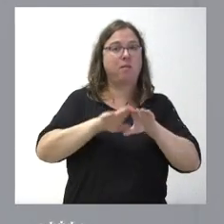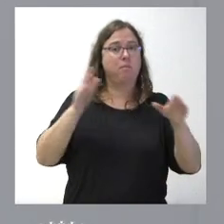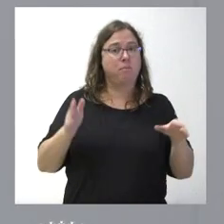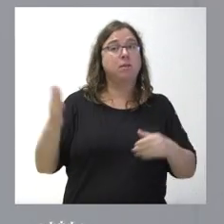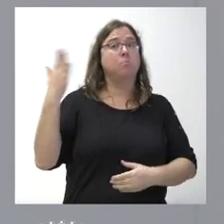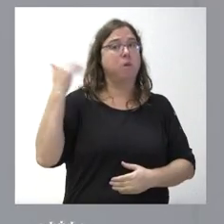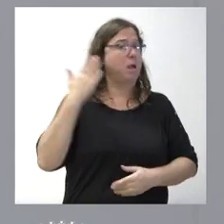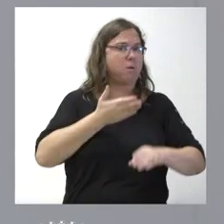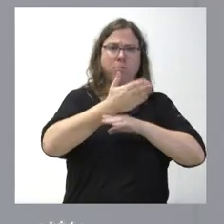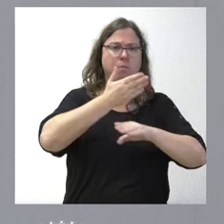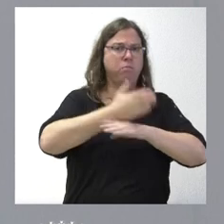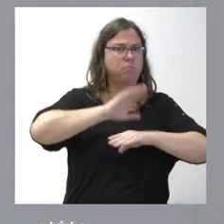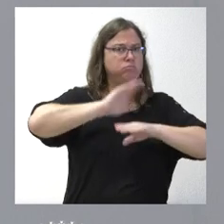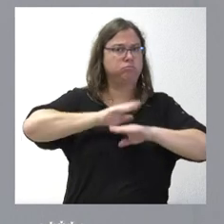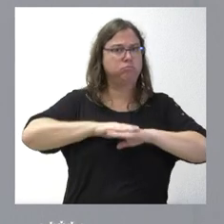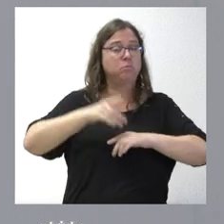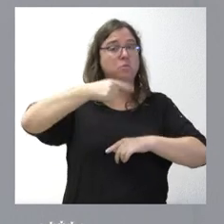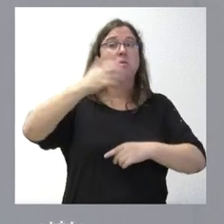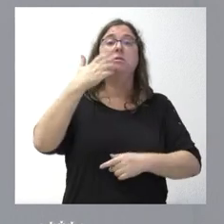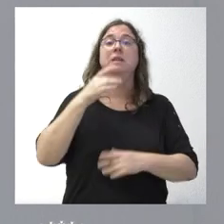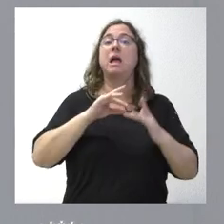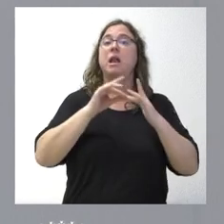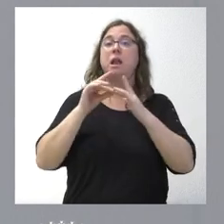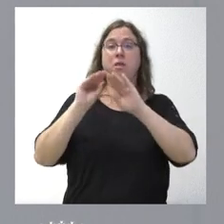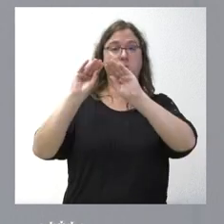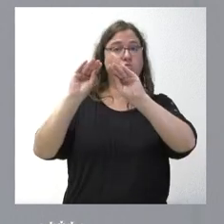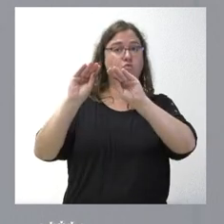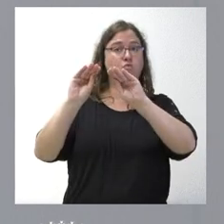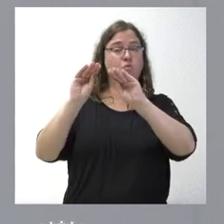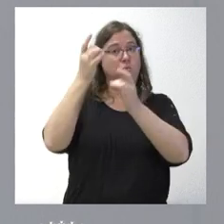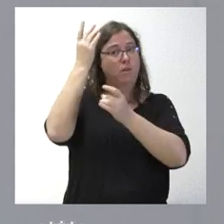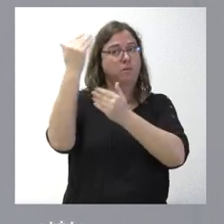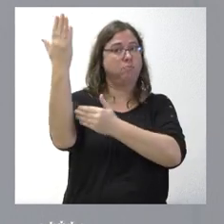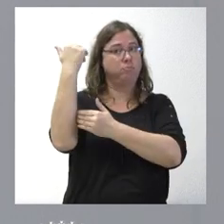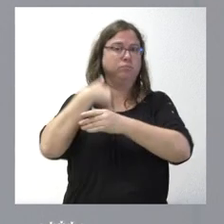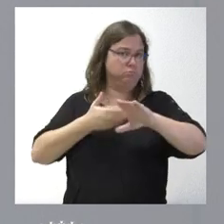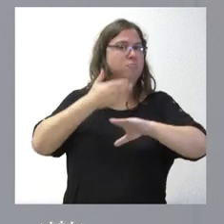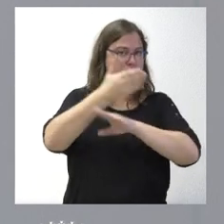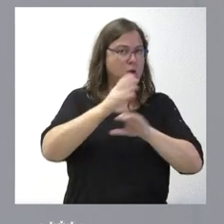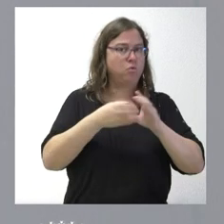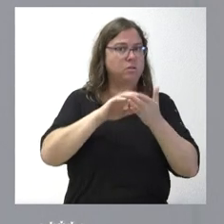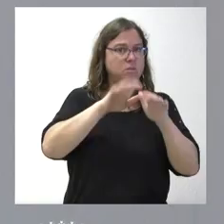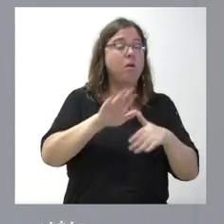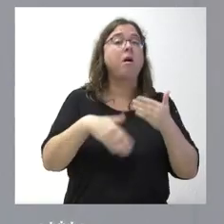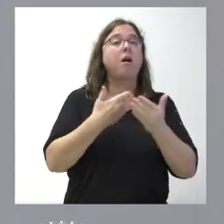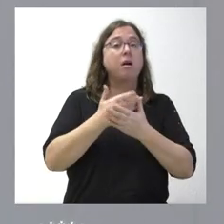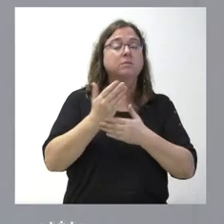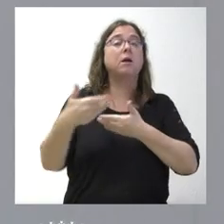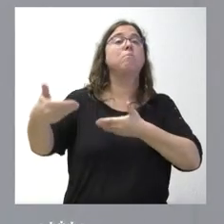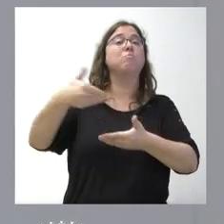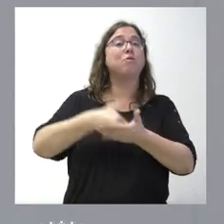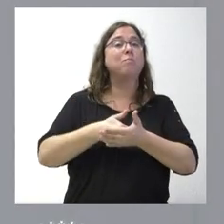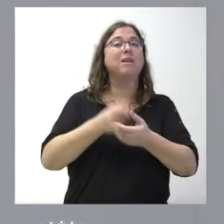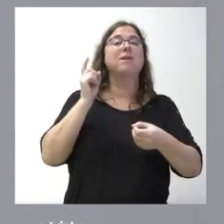convocados por parte de quienes lideraron esas iniciativas incluso proponía la asistencia de una